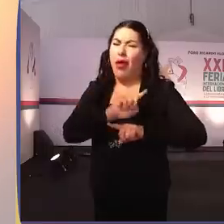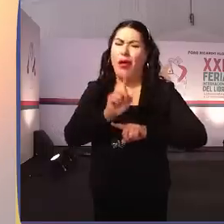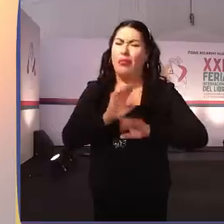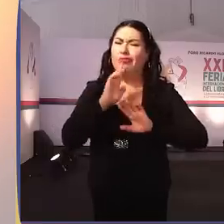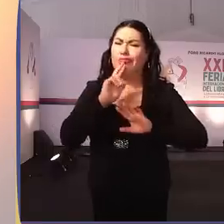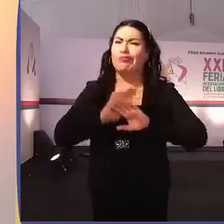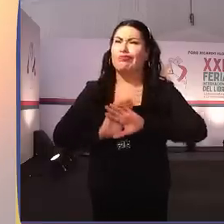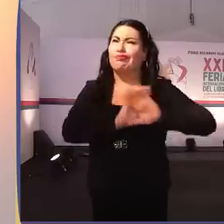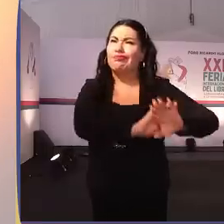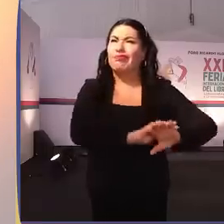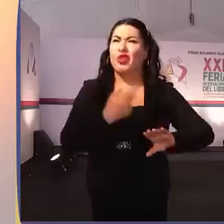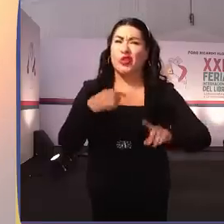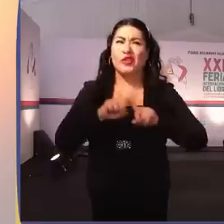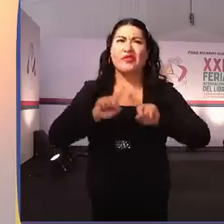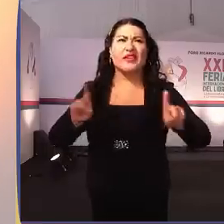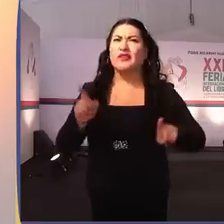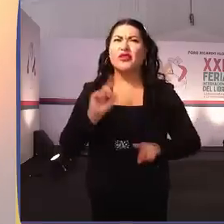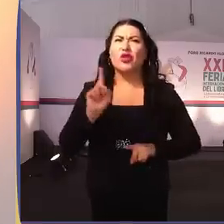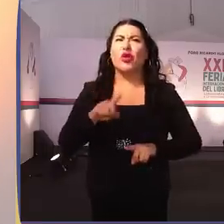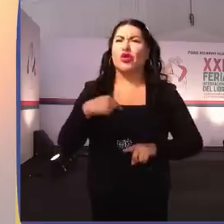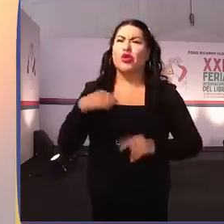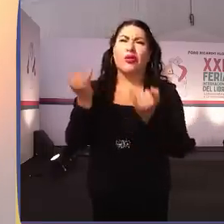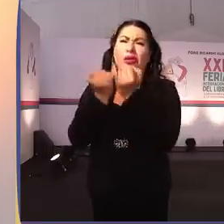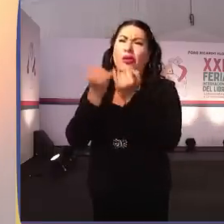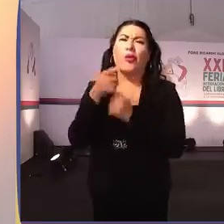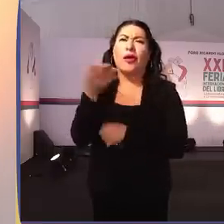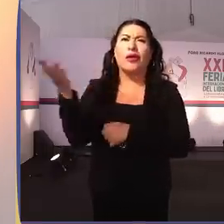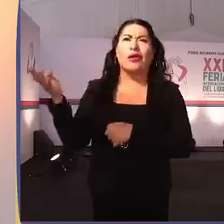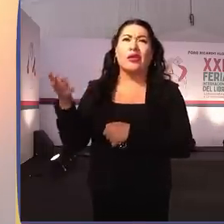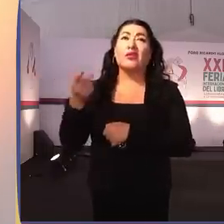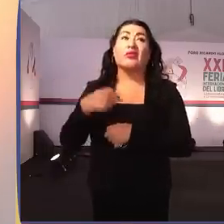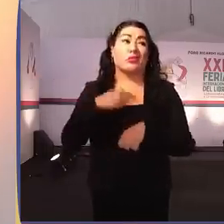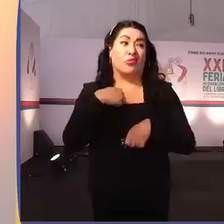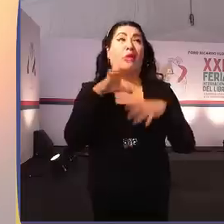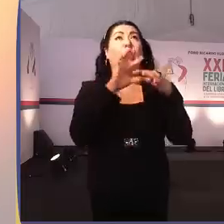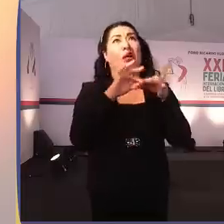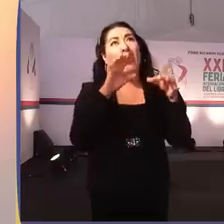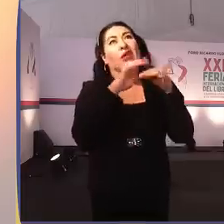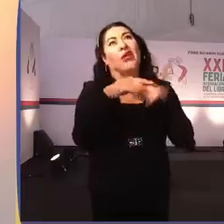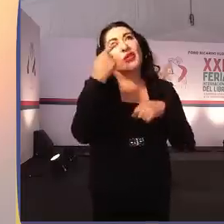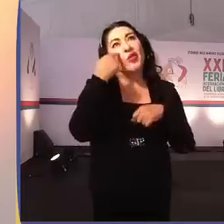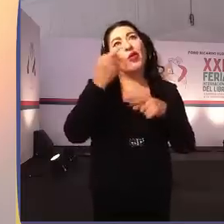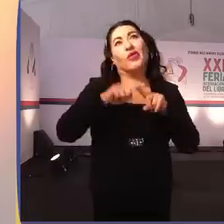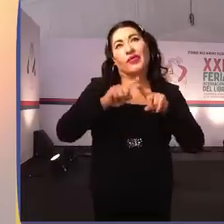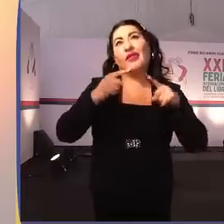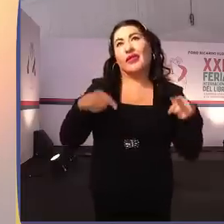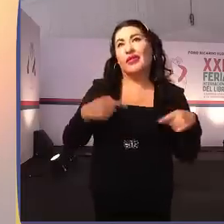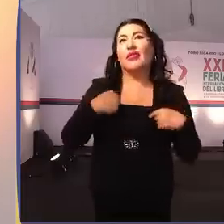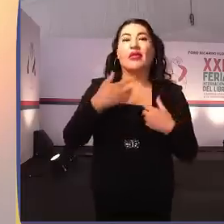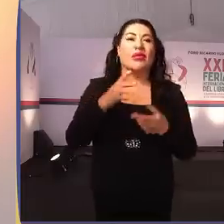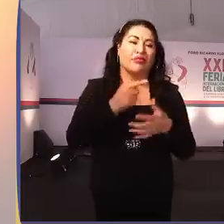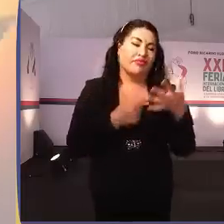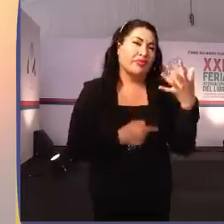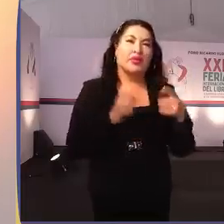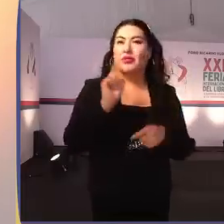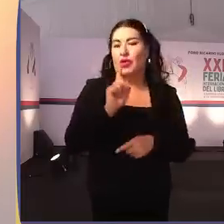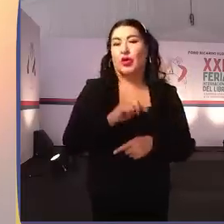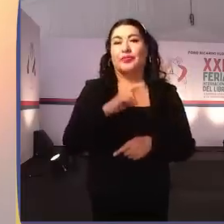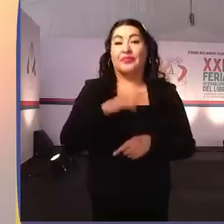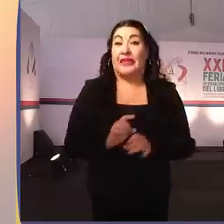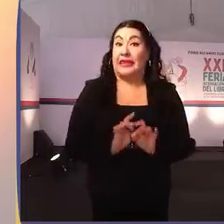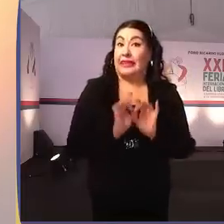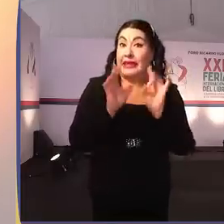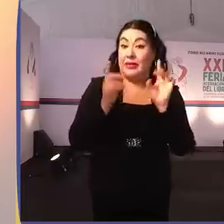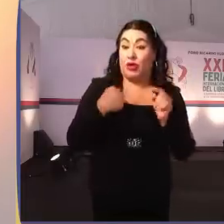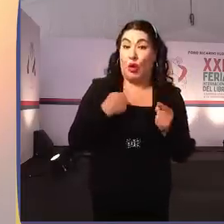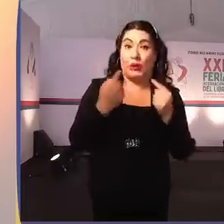No hay que ser diferentes porque hay que dar más explicaciones. Y en alguna discusión puede que me cambien la